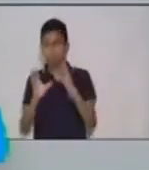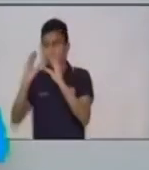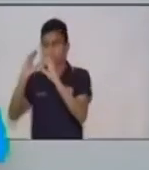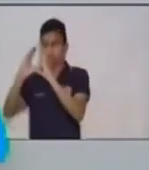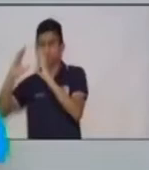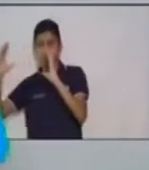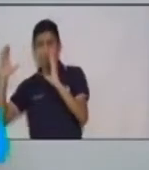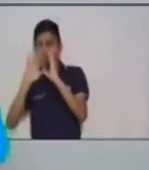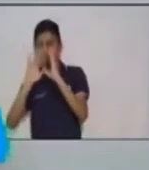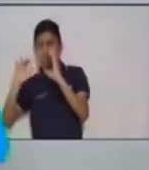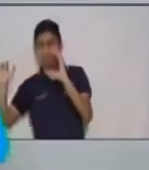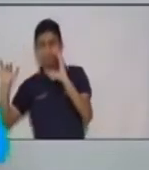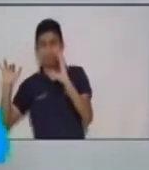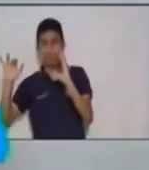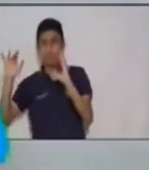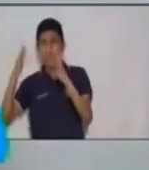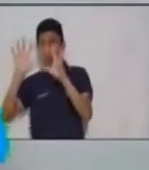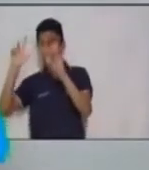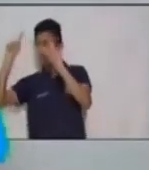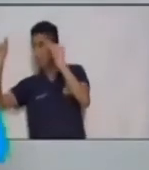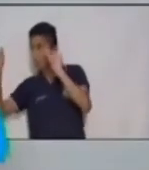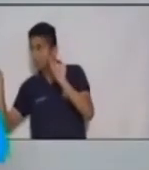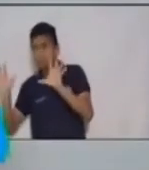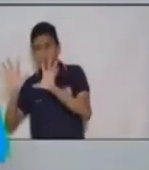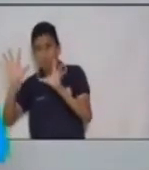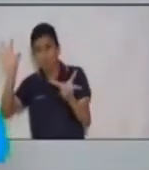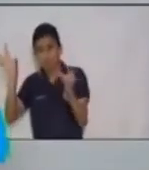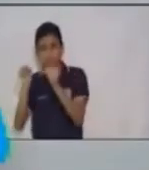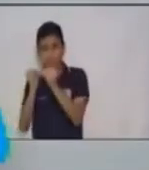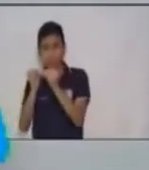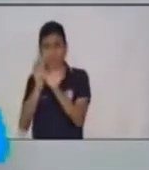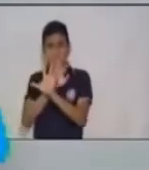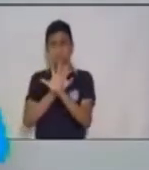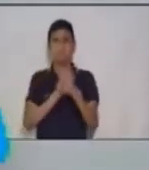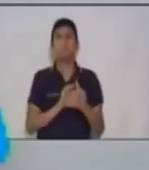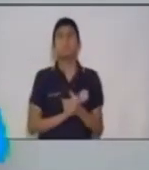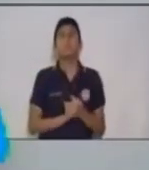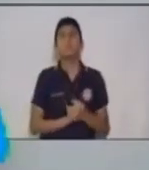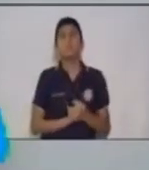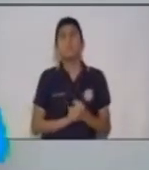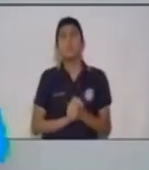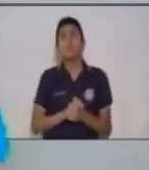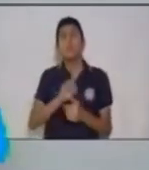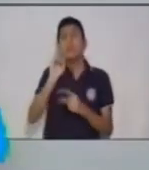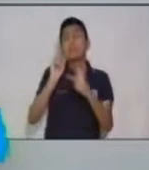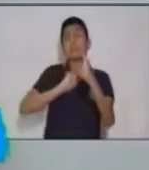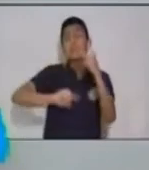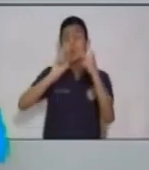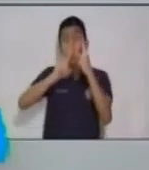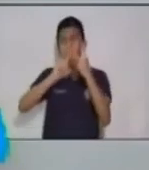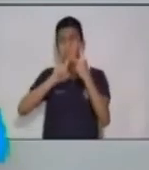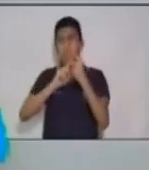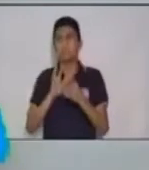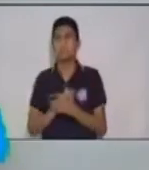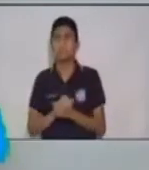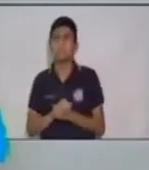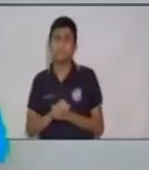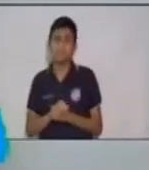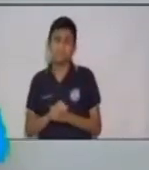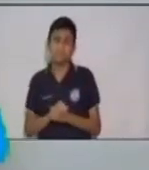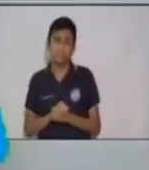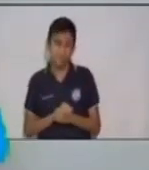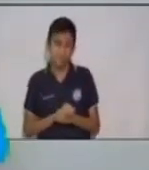cerramos ese conjunto. Ya tenemos el número 1. ¡Felicitaciones! Vamos por buen paso. Vamos a la siguiente. Tenemos lo que